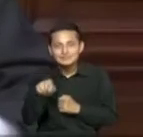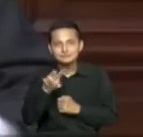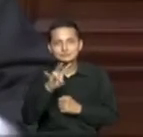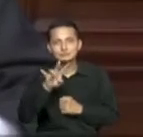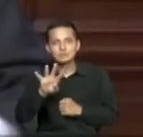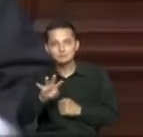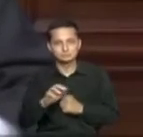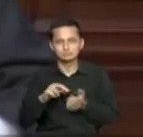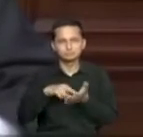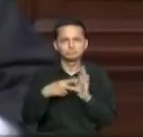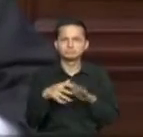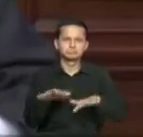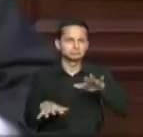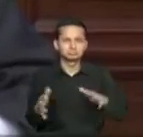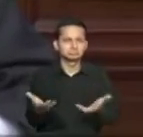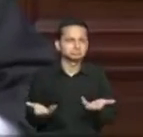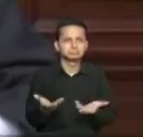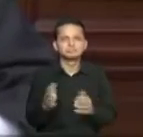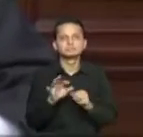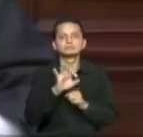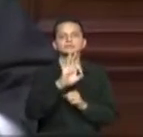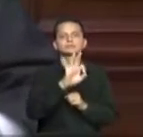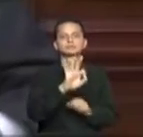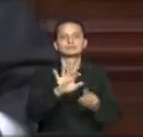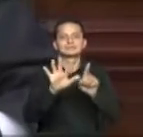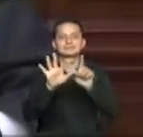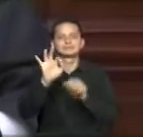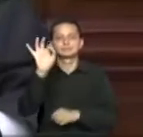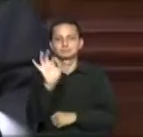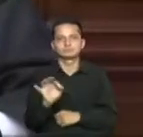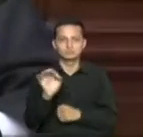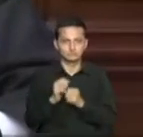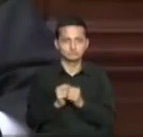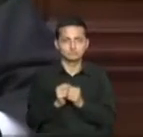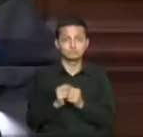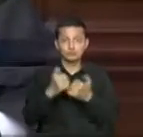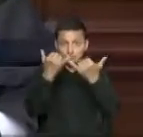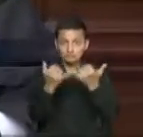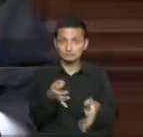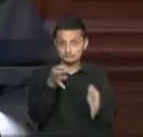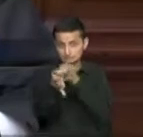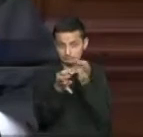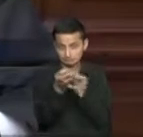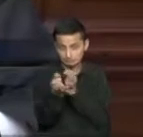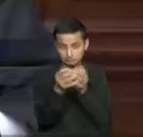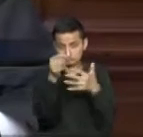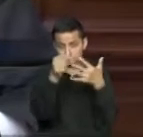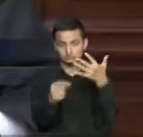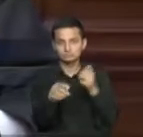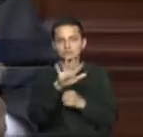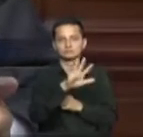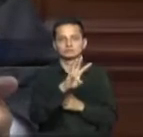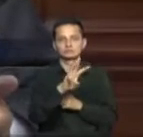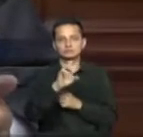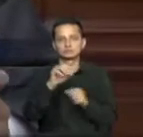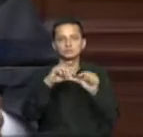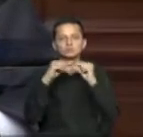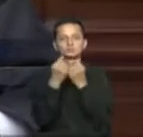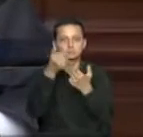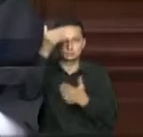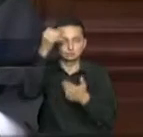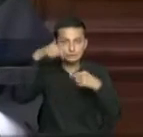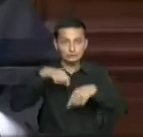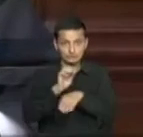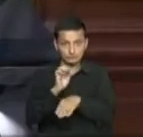2.401.074 firmas, que equivale alrededor del 96%. Bien, al momento hay que señalar que tenemos 160 organizaciones políticas entre nacionales